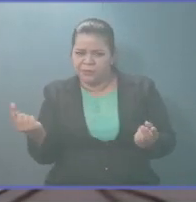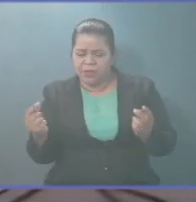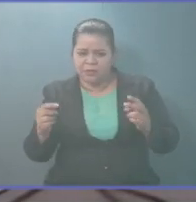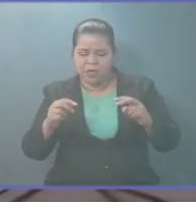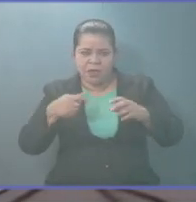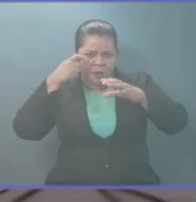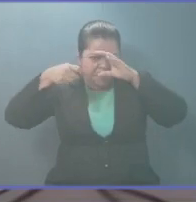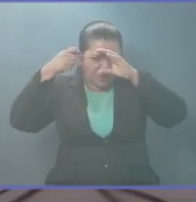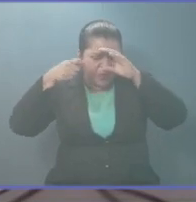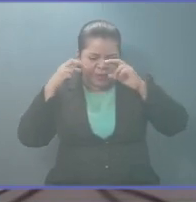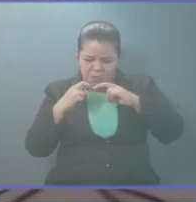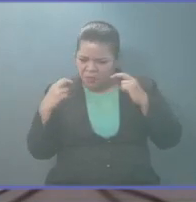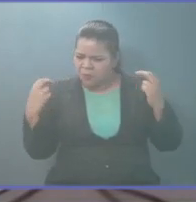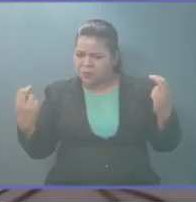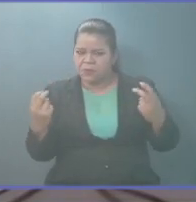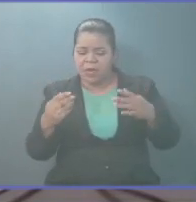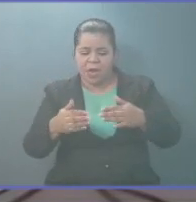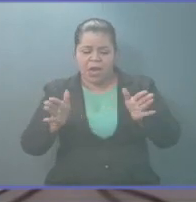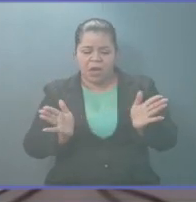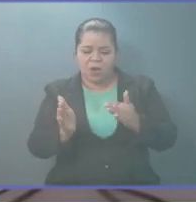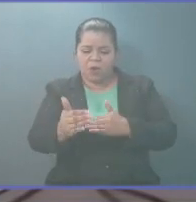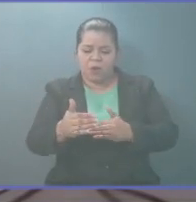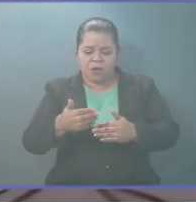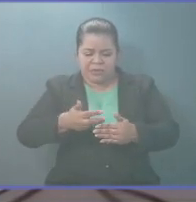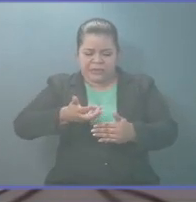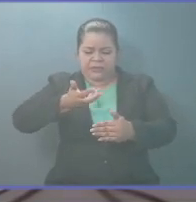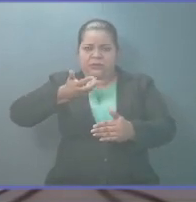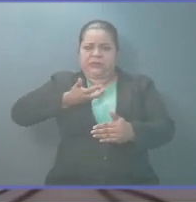redacción tiene toda la razón. Gracias, Liz.